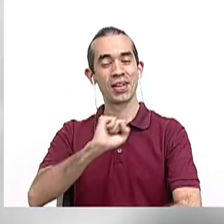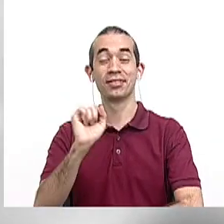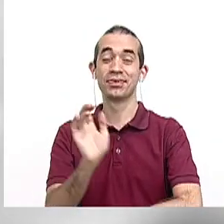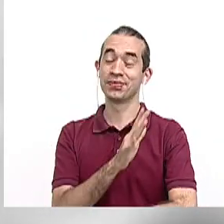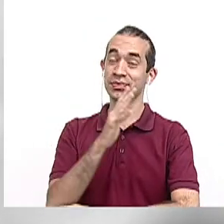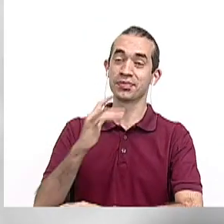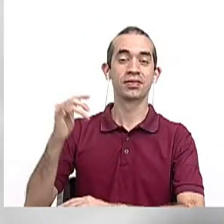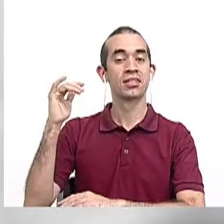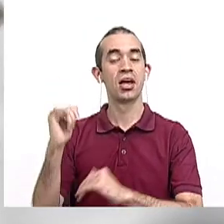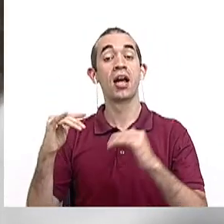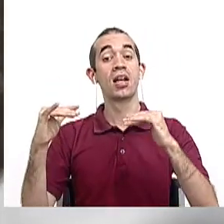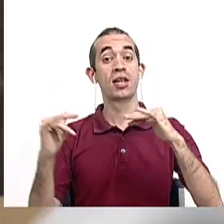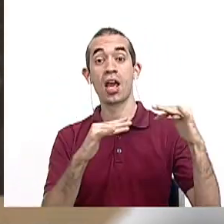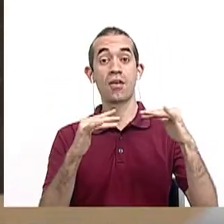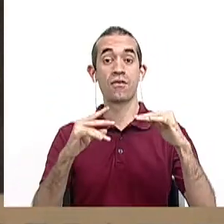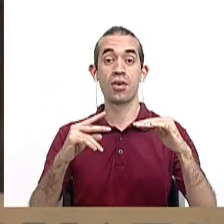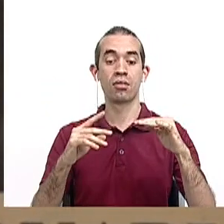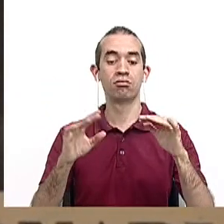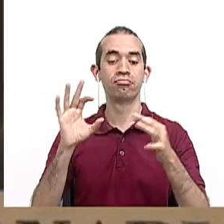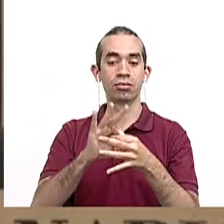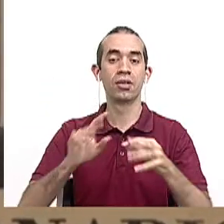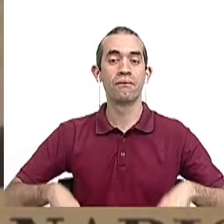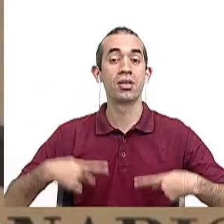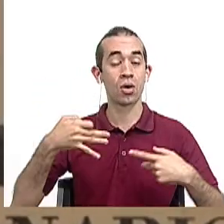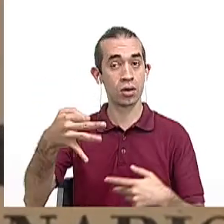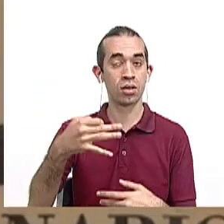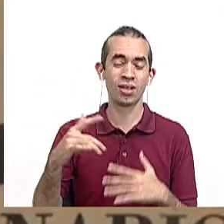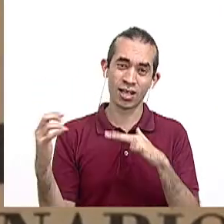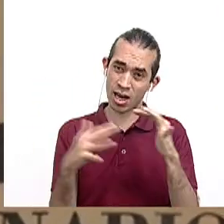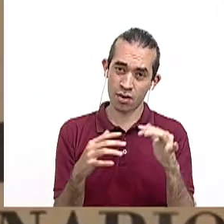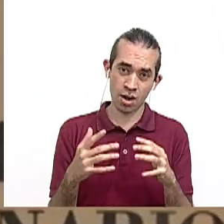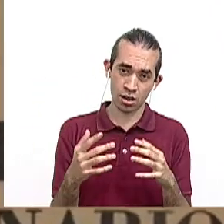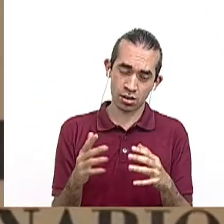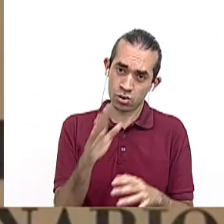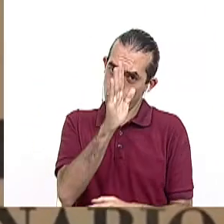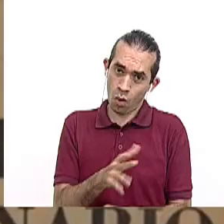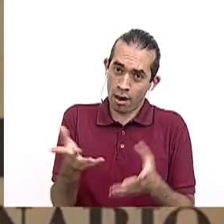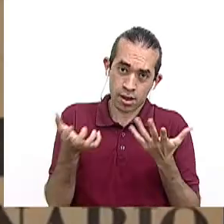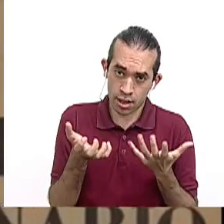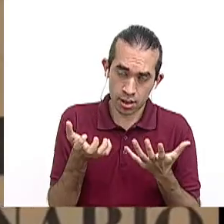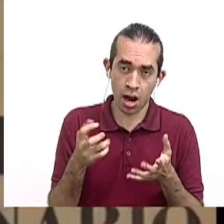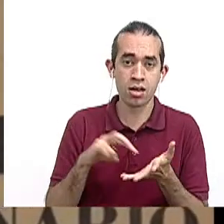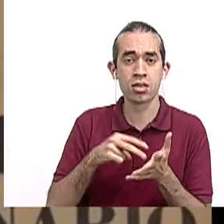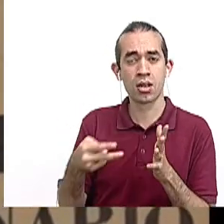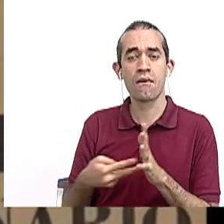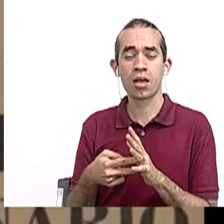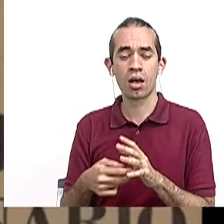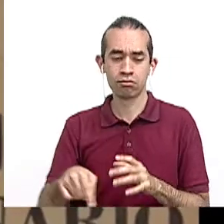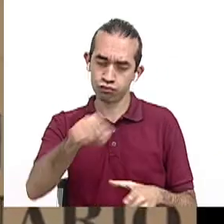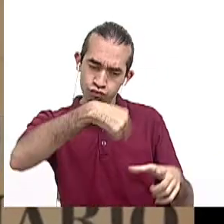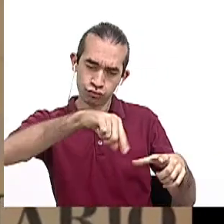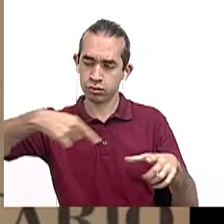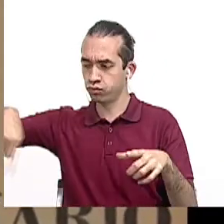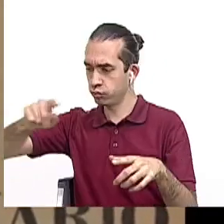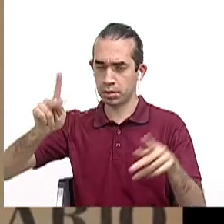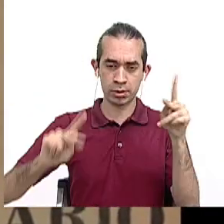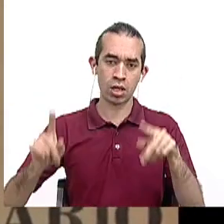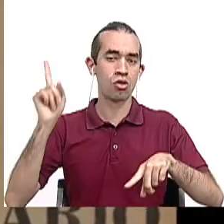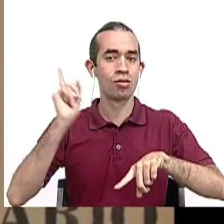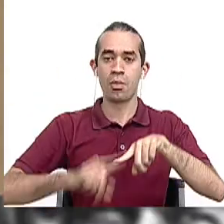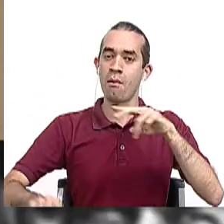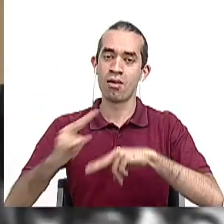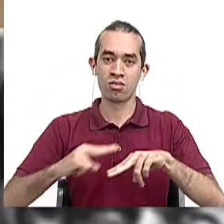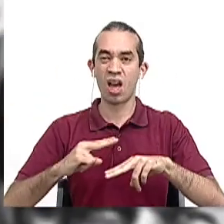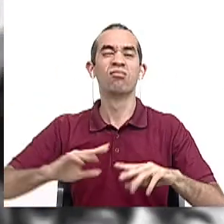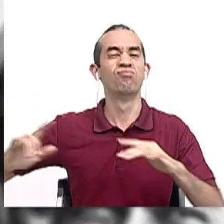La guerra en la vida cotidiana. La guerra siempre es indeseable y es el resultado de la incapacidad de negociación de las personas.